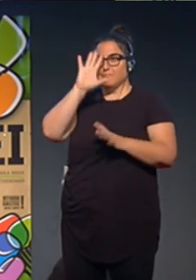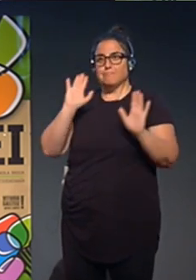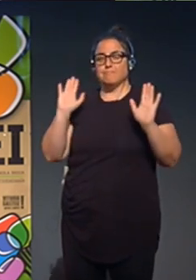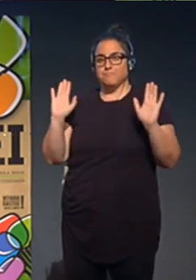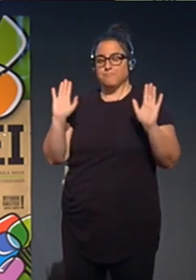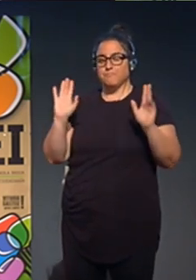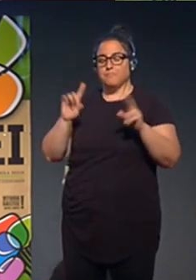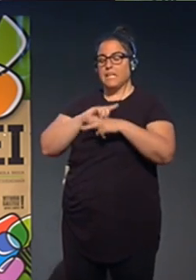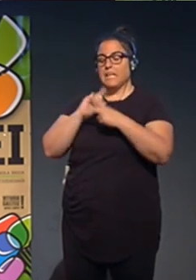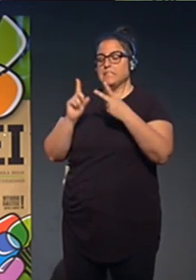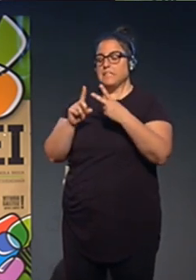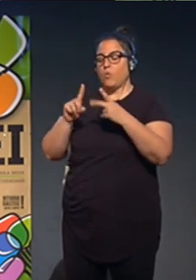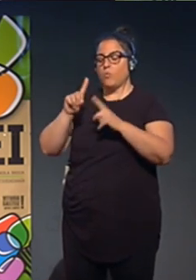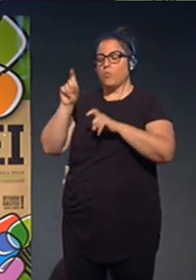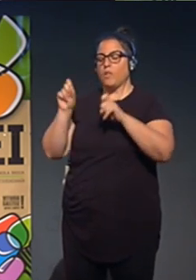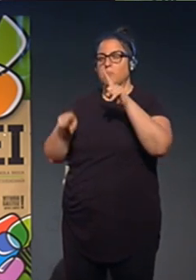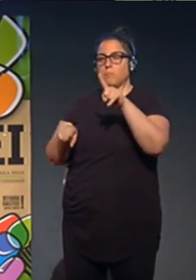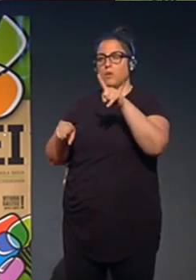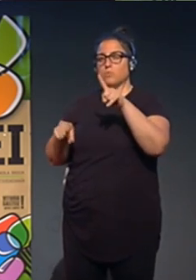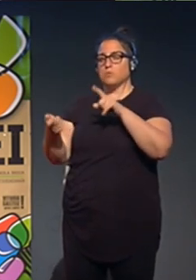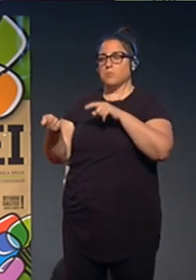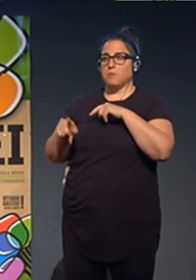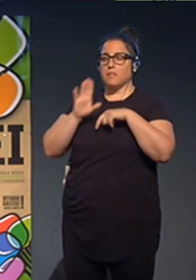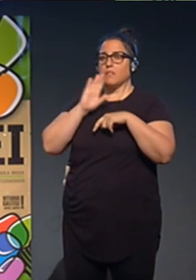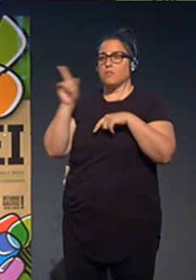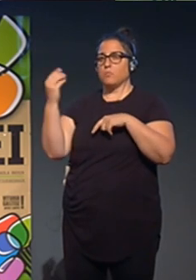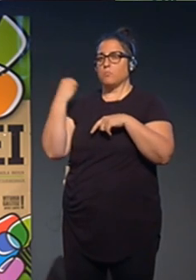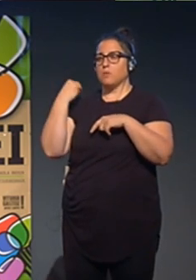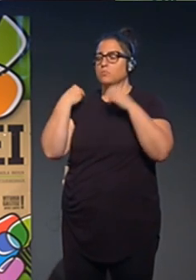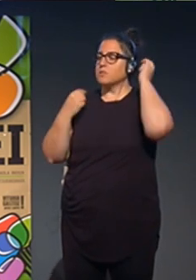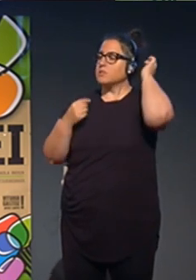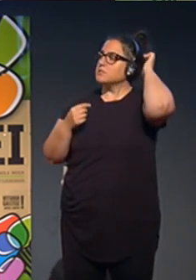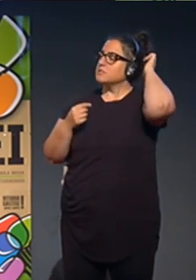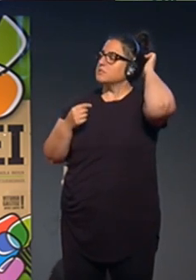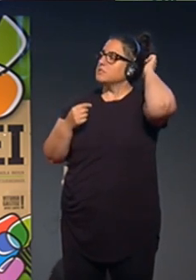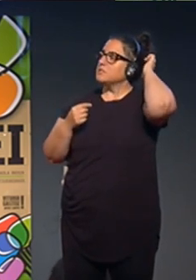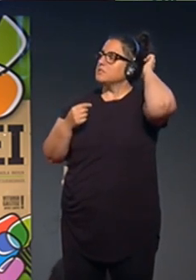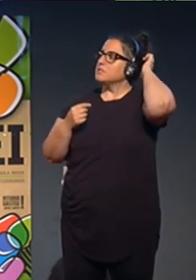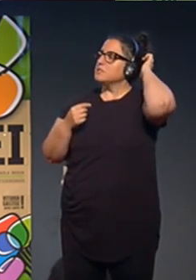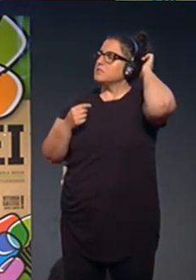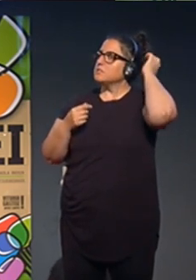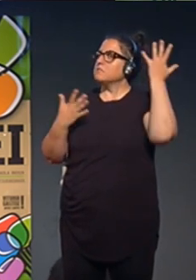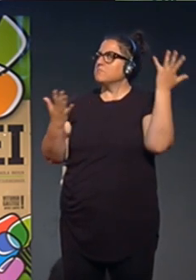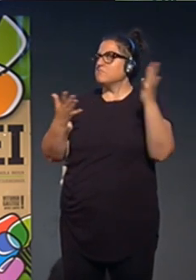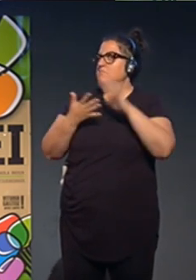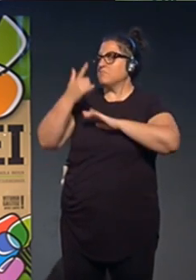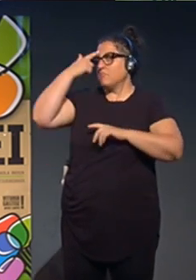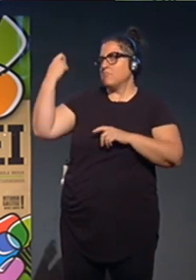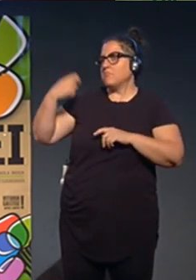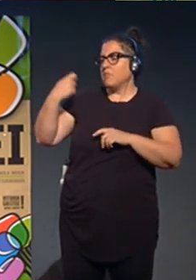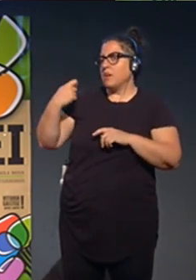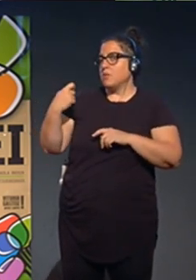y la segunda pregunta que está en línea con lo que tú me preguntabas es pero eso debe salir mucho más caro